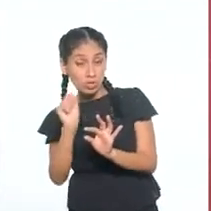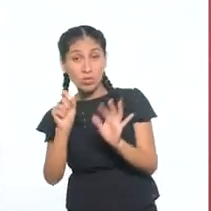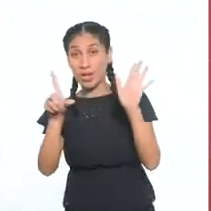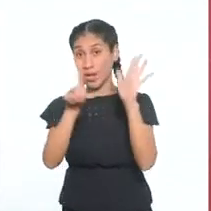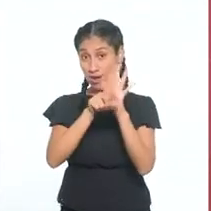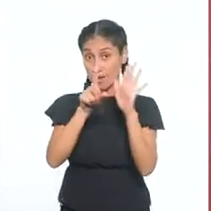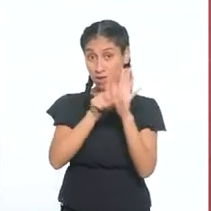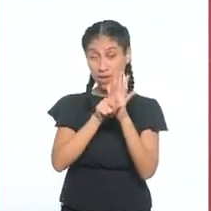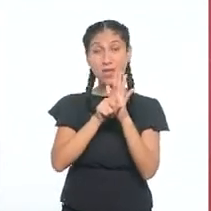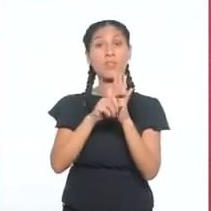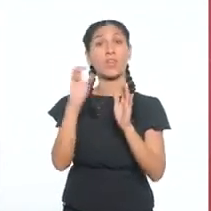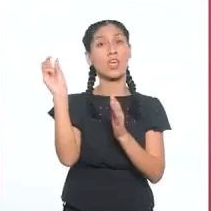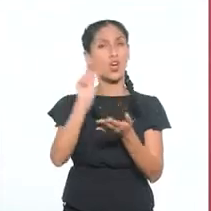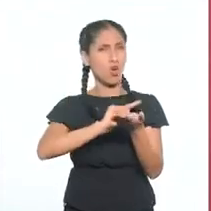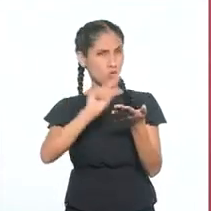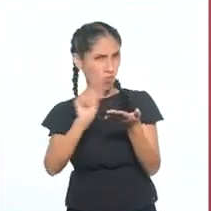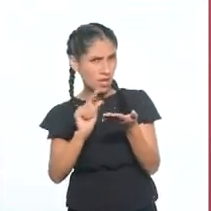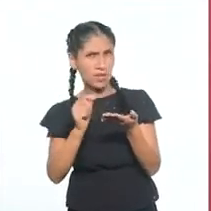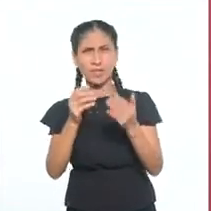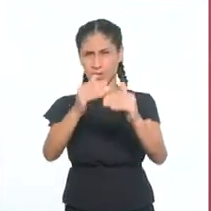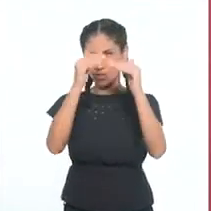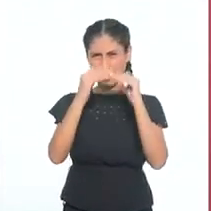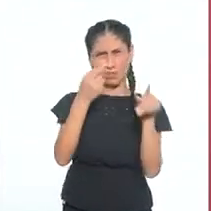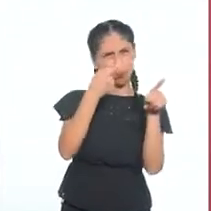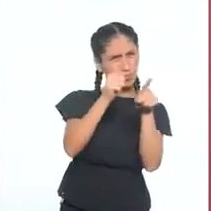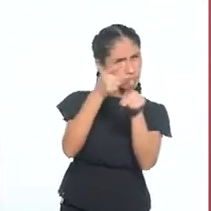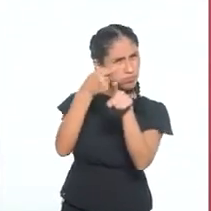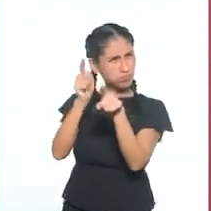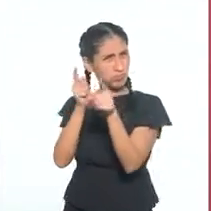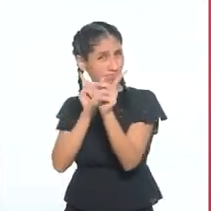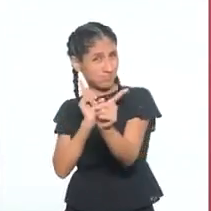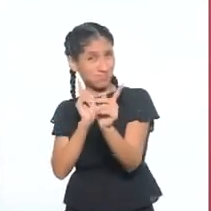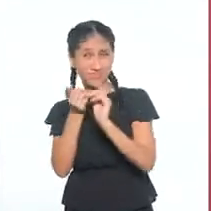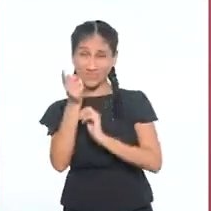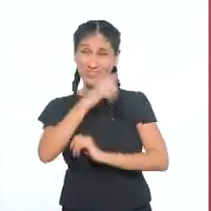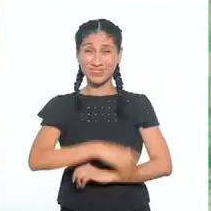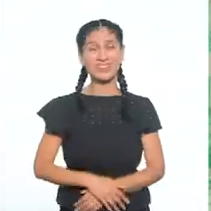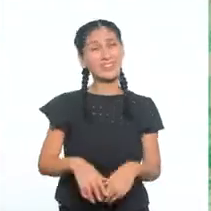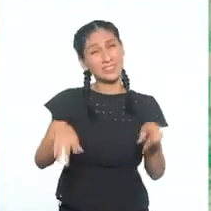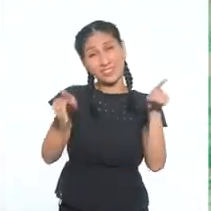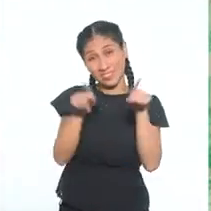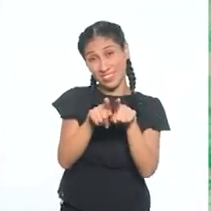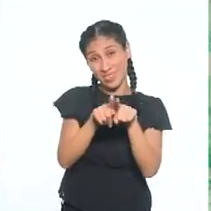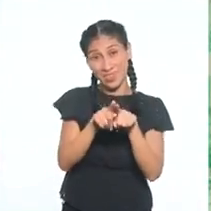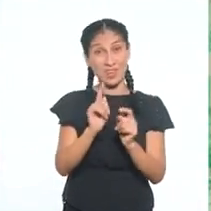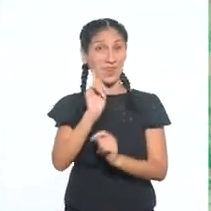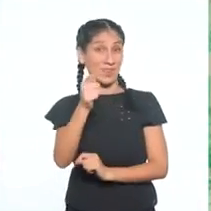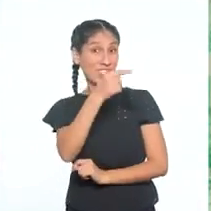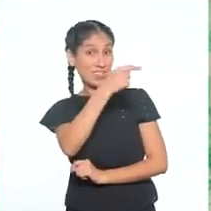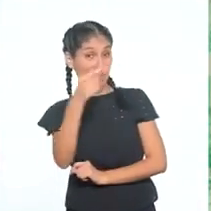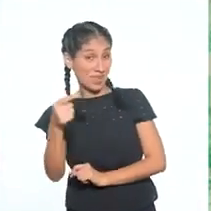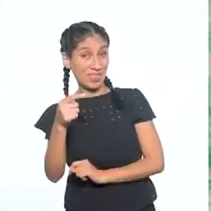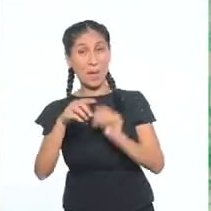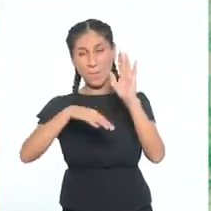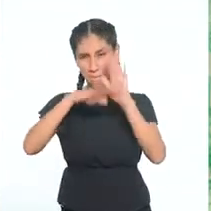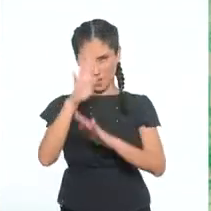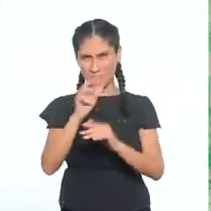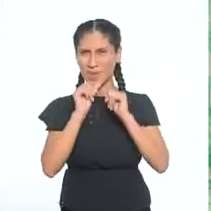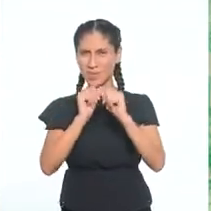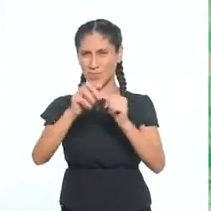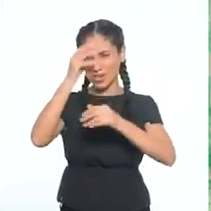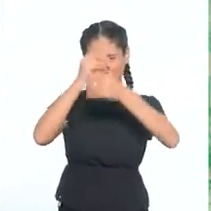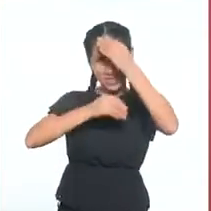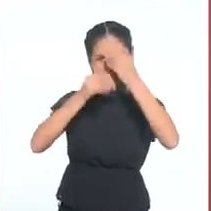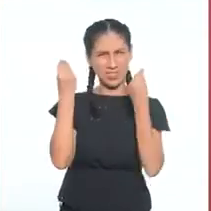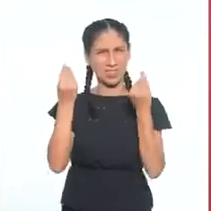formal en el perú obligaciones tributarias etcétera etcétera etcétera y todavía nos queda una semana más para seguir